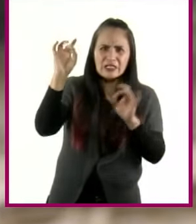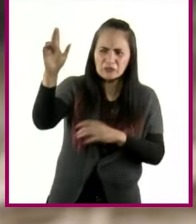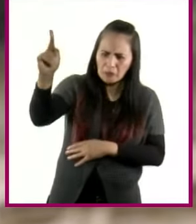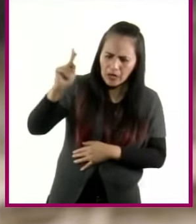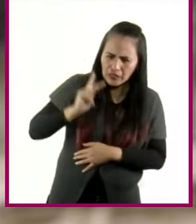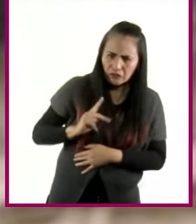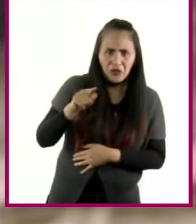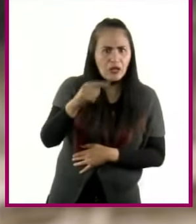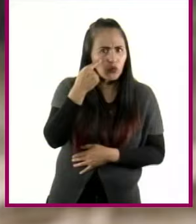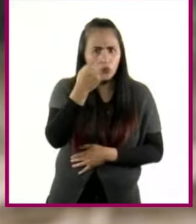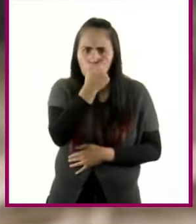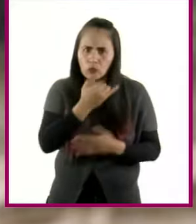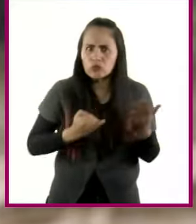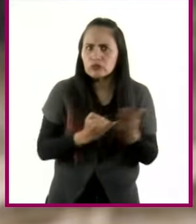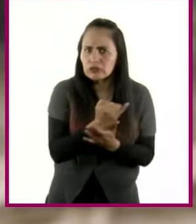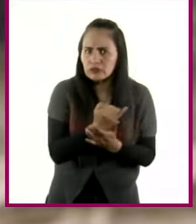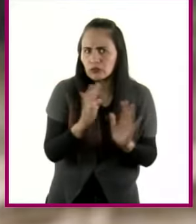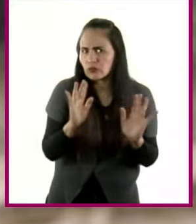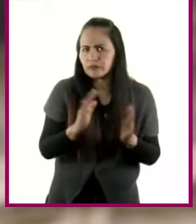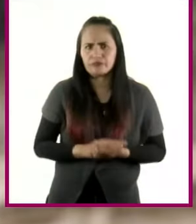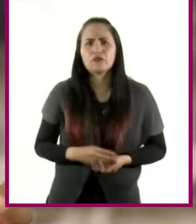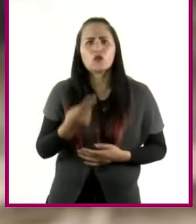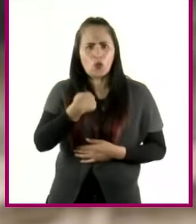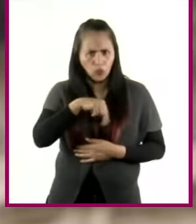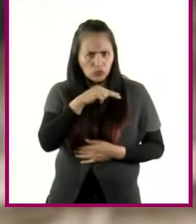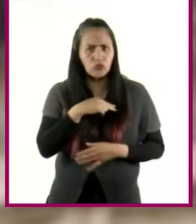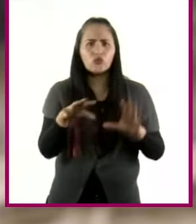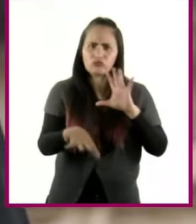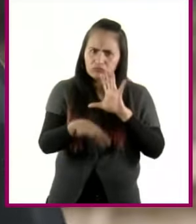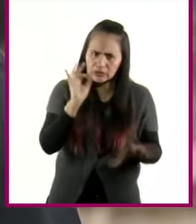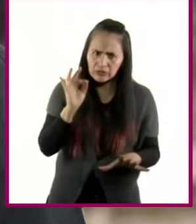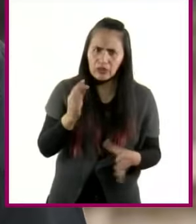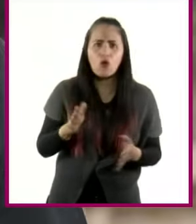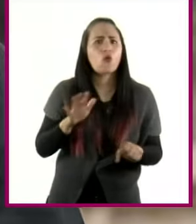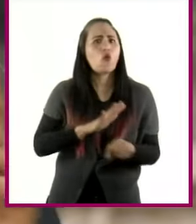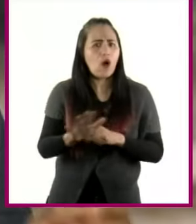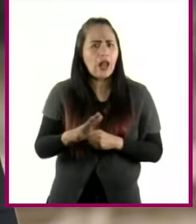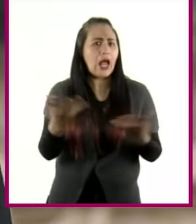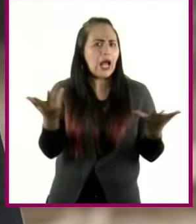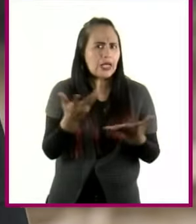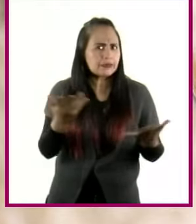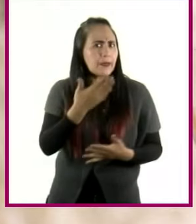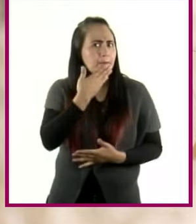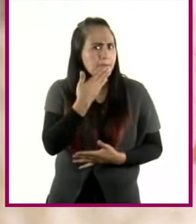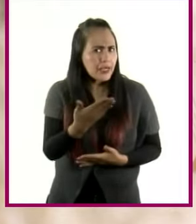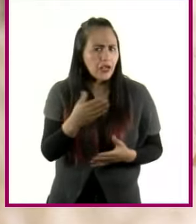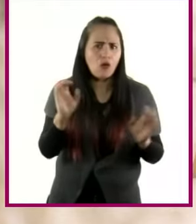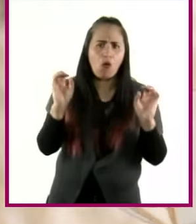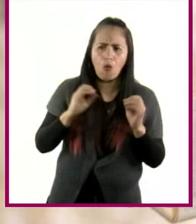Podemos decir también que depende de nosotros elegir si nos inclinamos al bien o al mal.